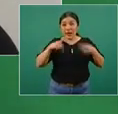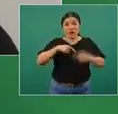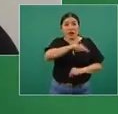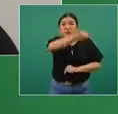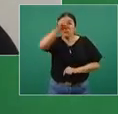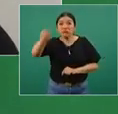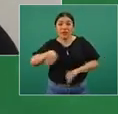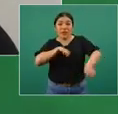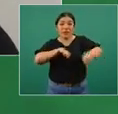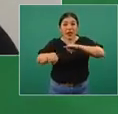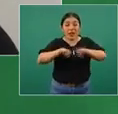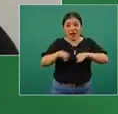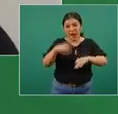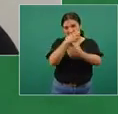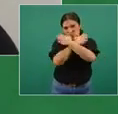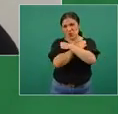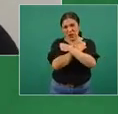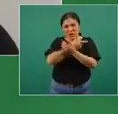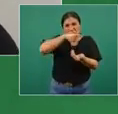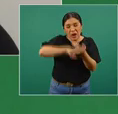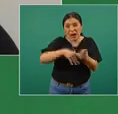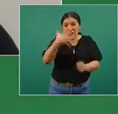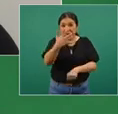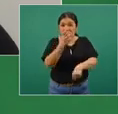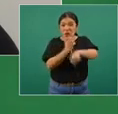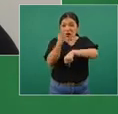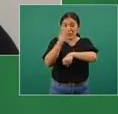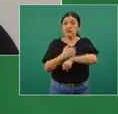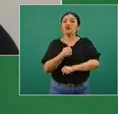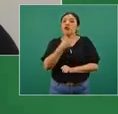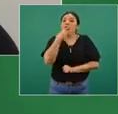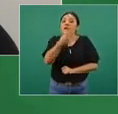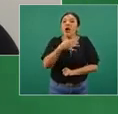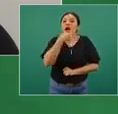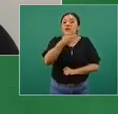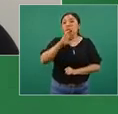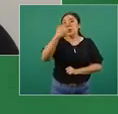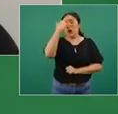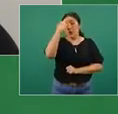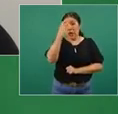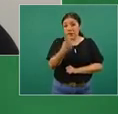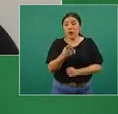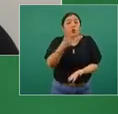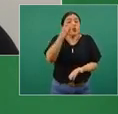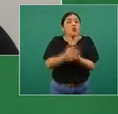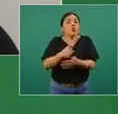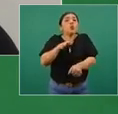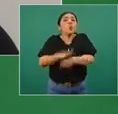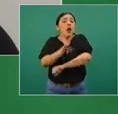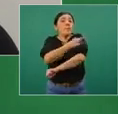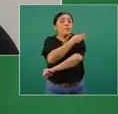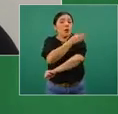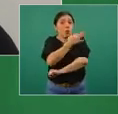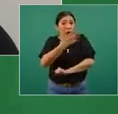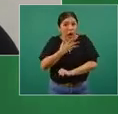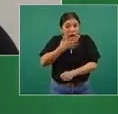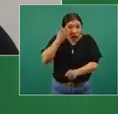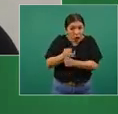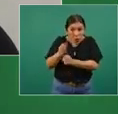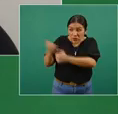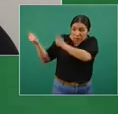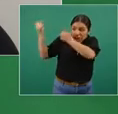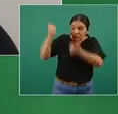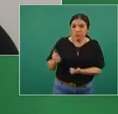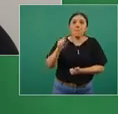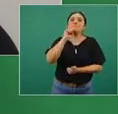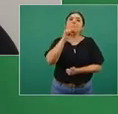educación de estos 5 estados, les recordamos que la única vacuna existente en este momento es la